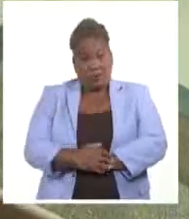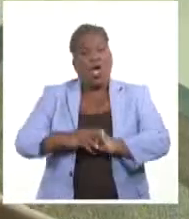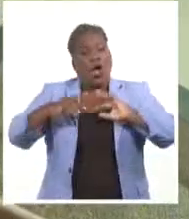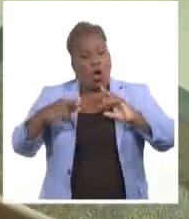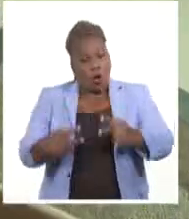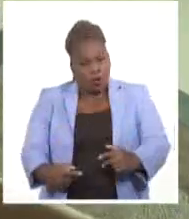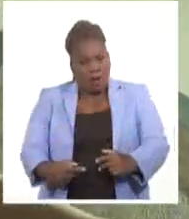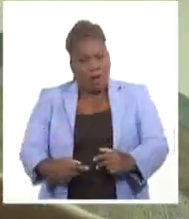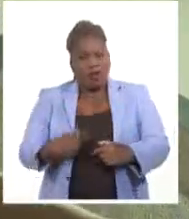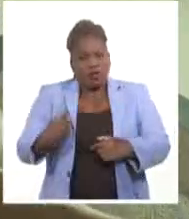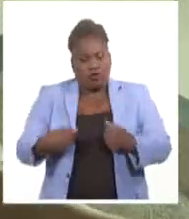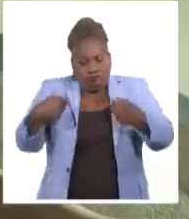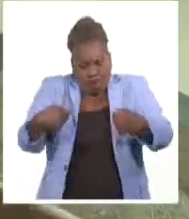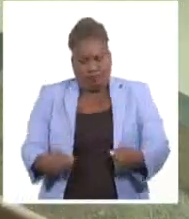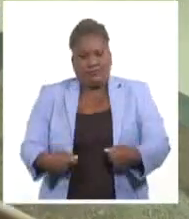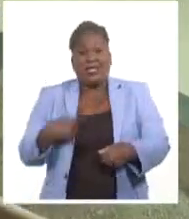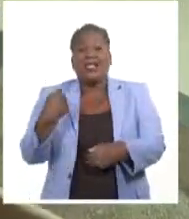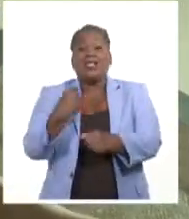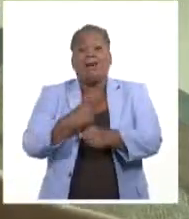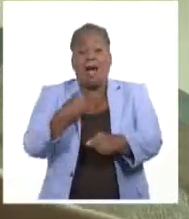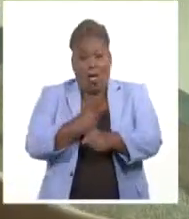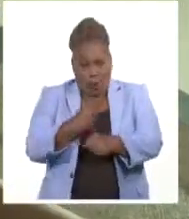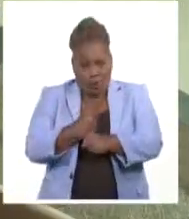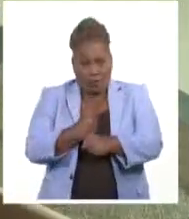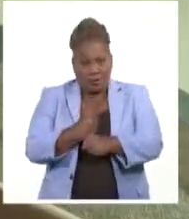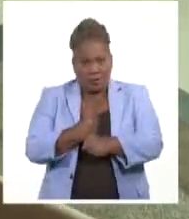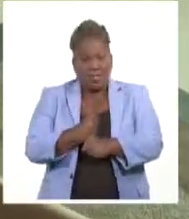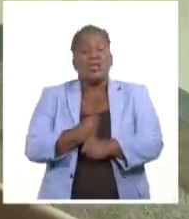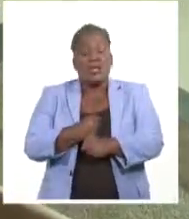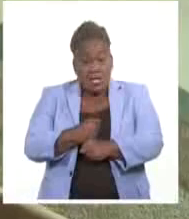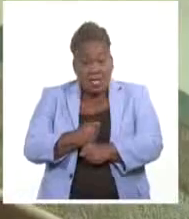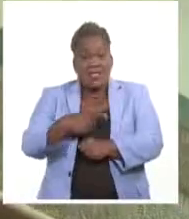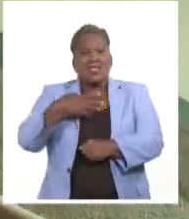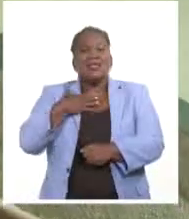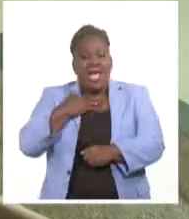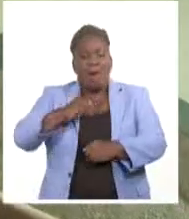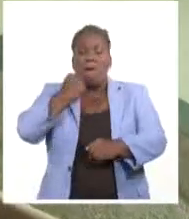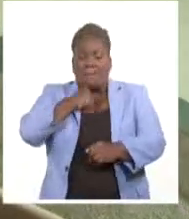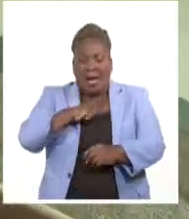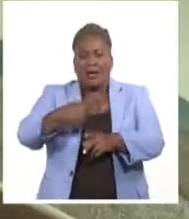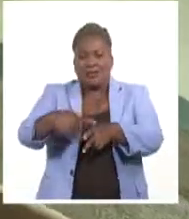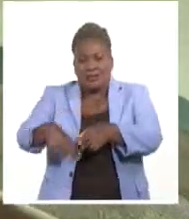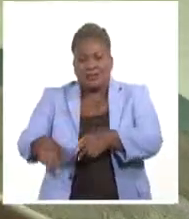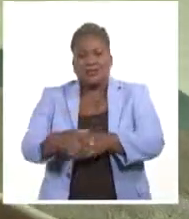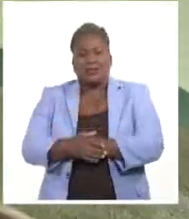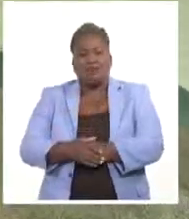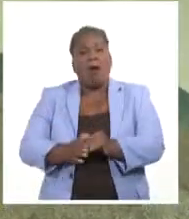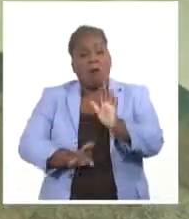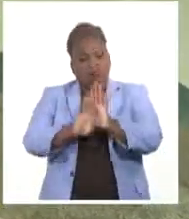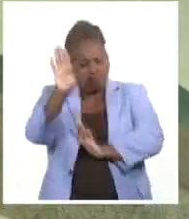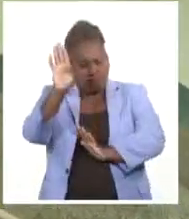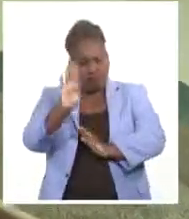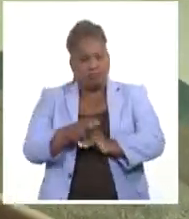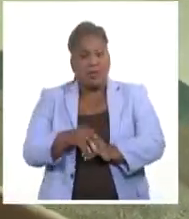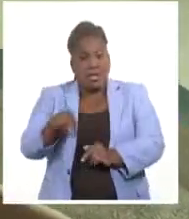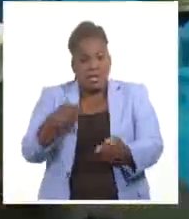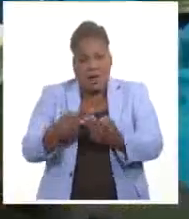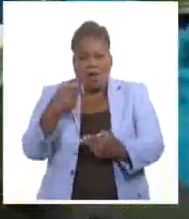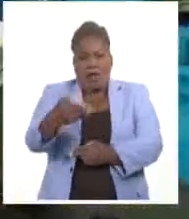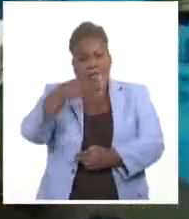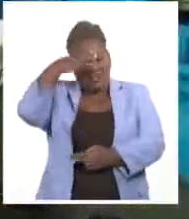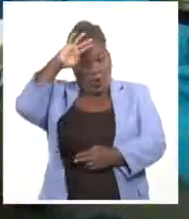somos trabajadores y vamos por más. Aunque tenemos muchas dificultades, pero bueno, vamos a salir adelante. Esa es la fe que tenemos todos los